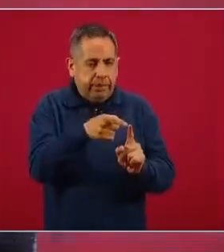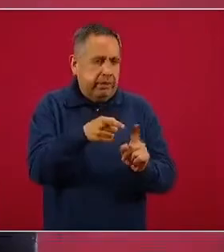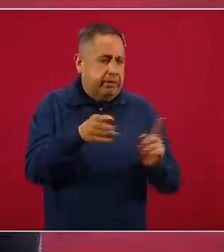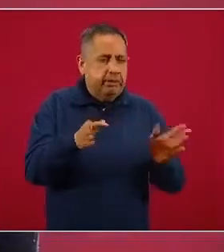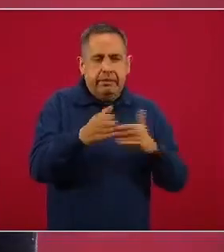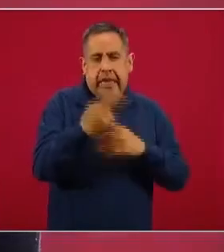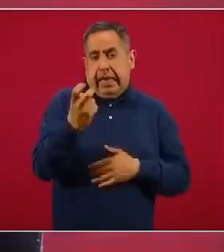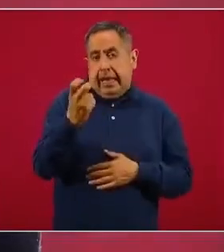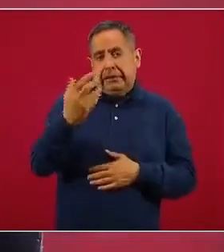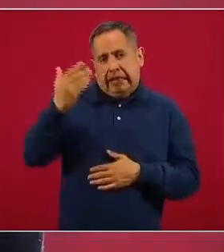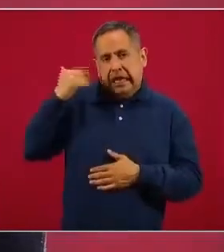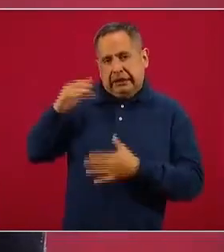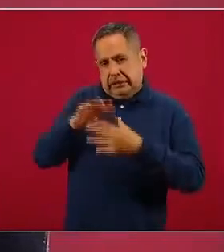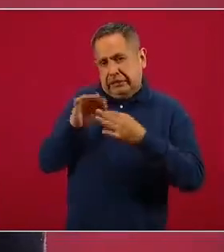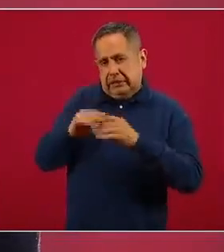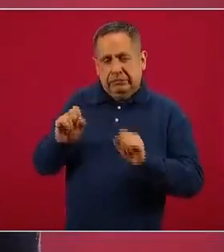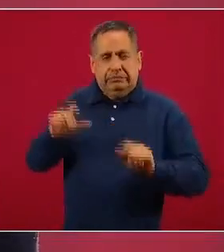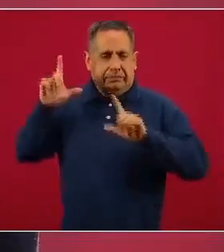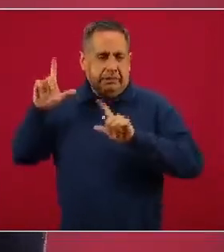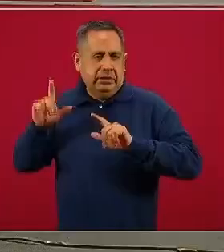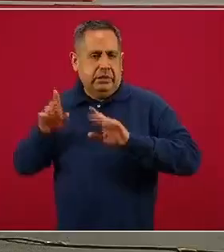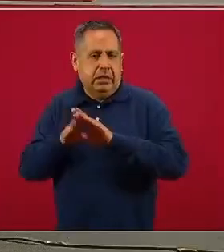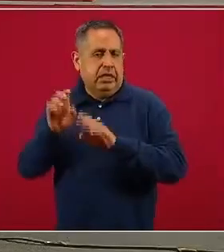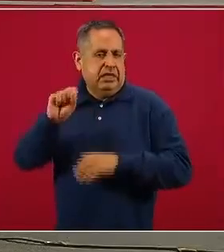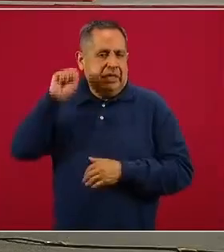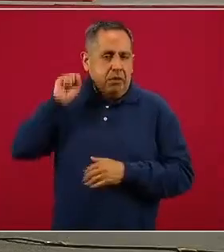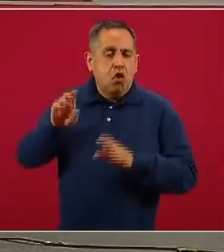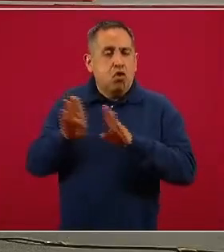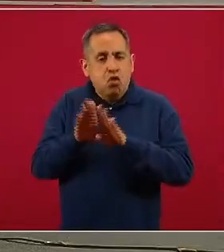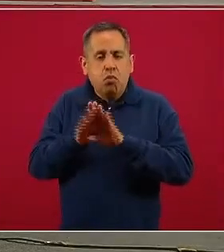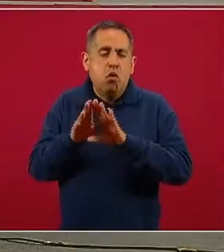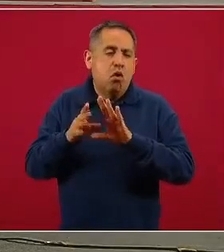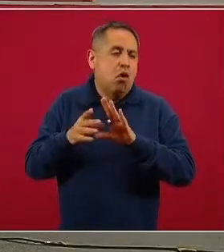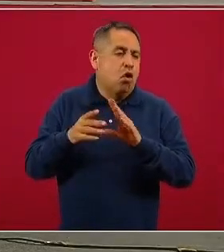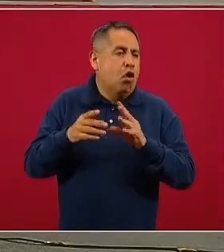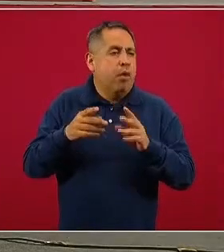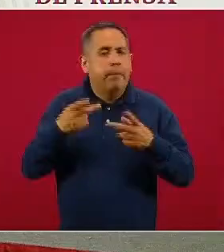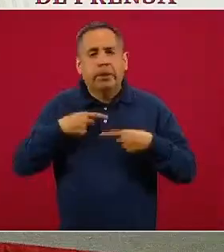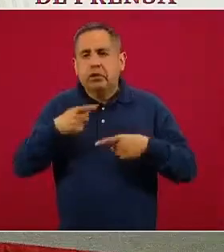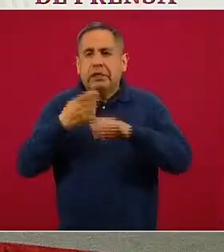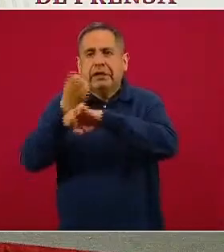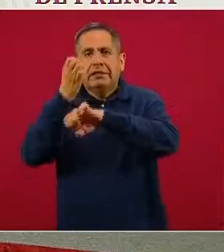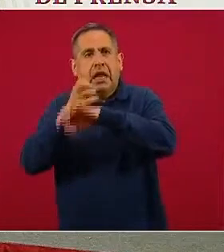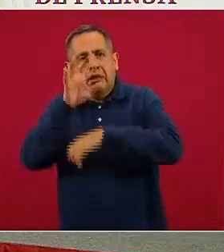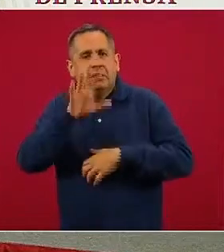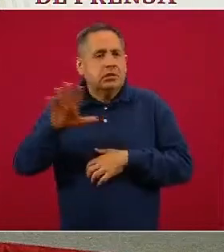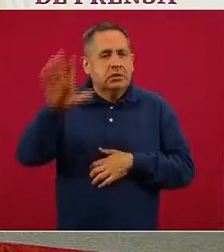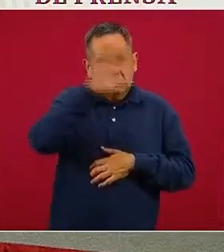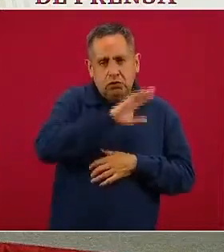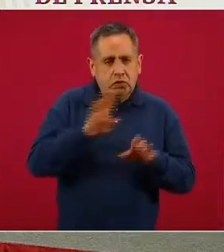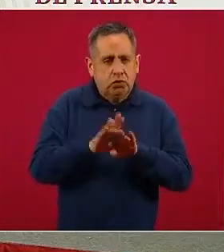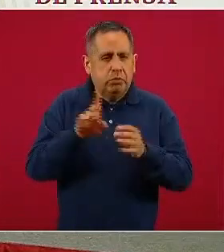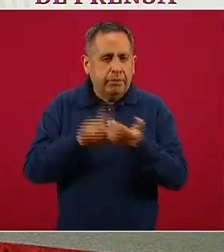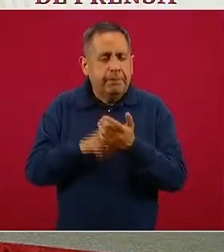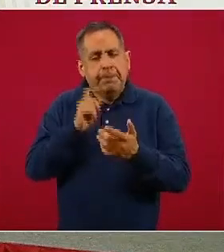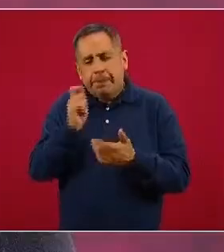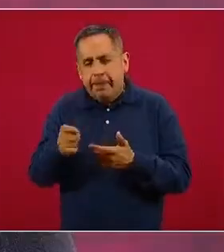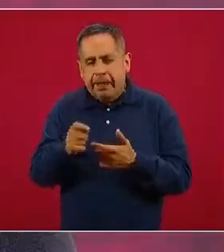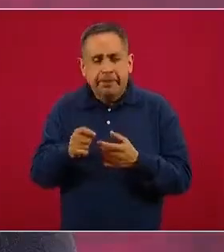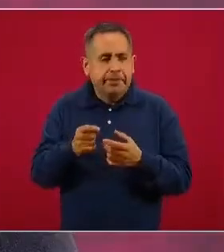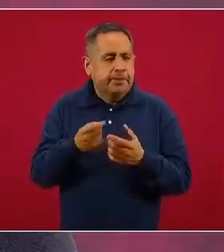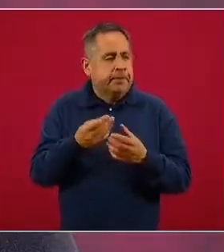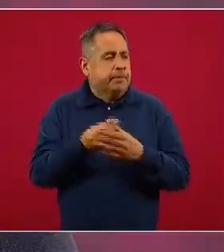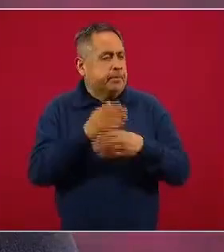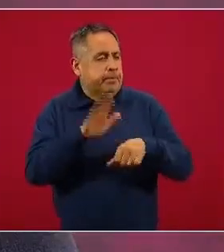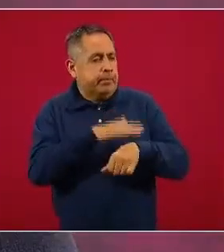la clasificación que veíamos precisamente el sábado de cómo las diferentes entidades federativas, las jurisdicciones sanitarias,